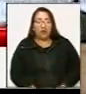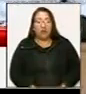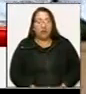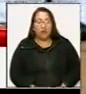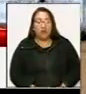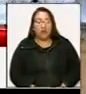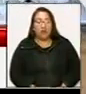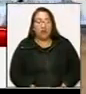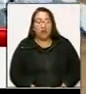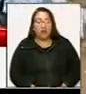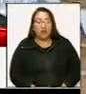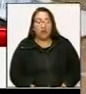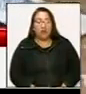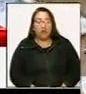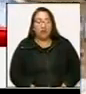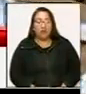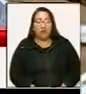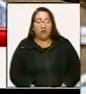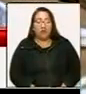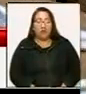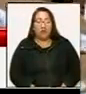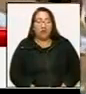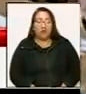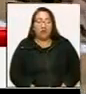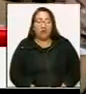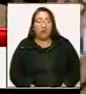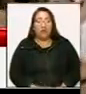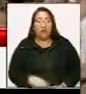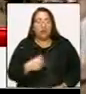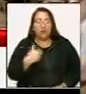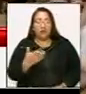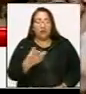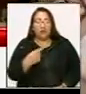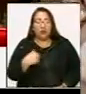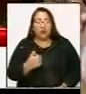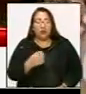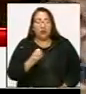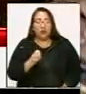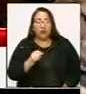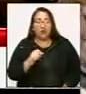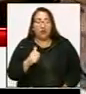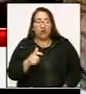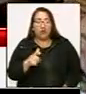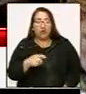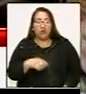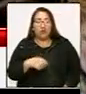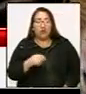Gracias, presidente. Por su intermedio, saludar a la señora Celsa.